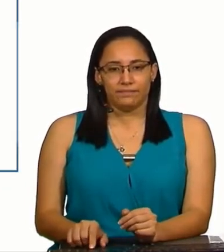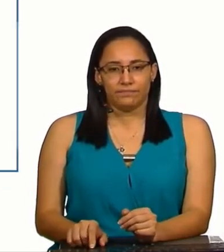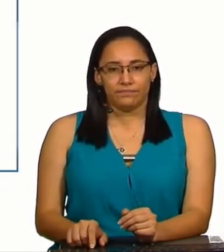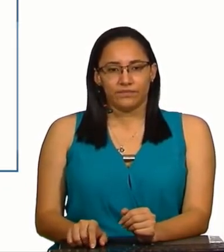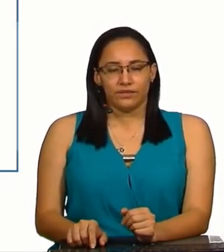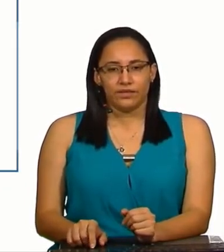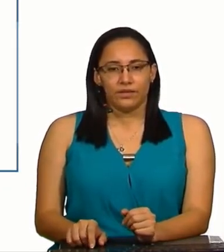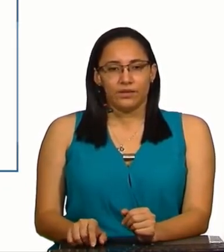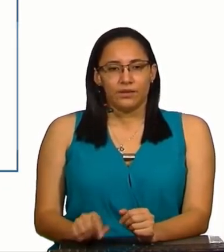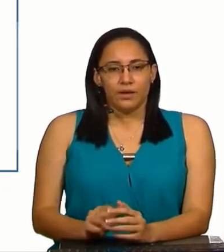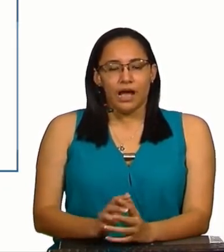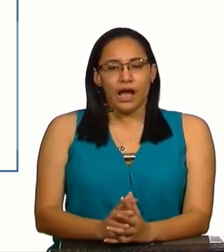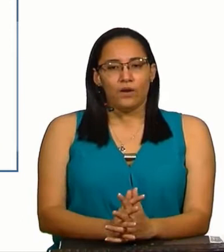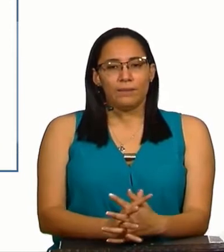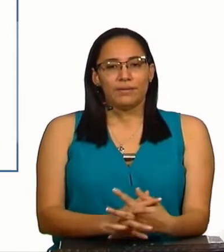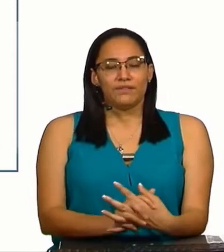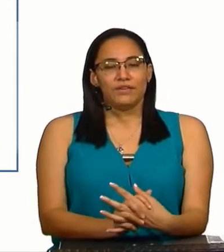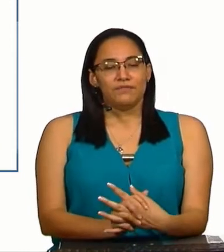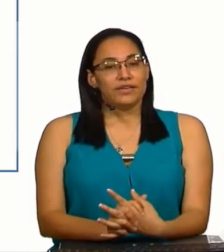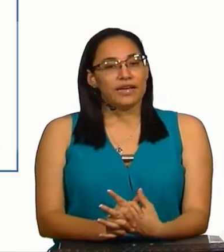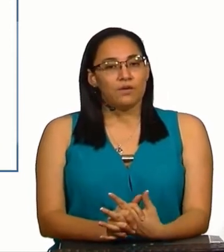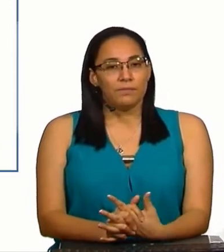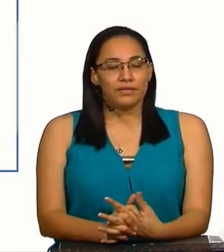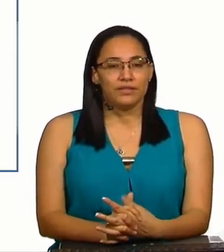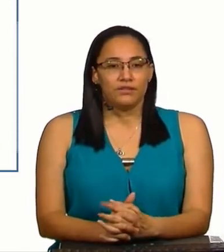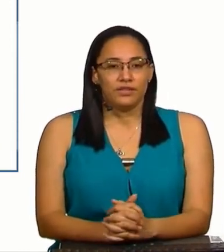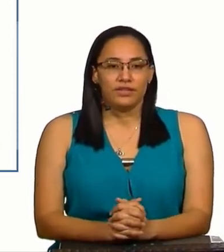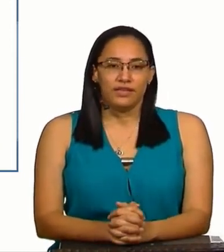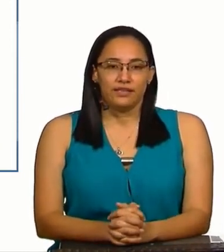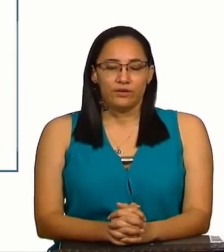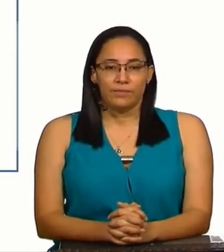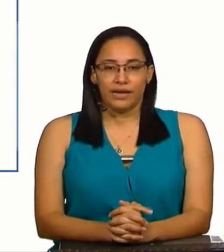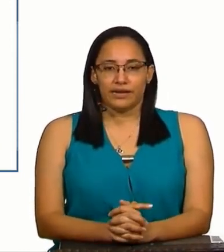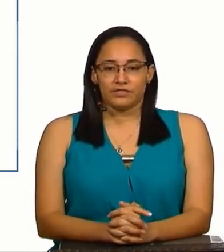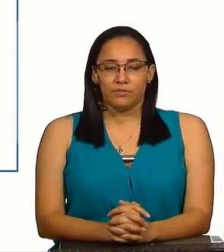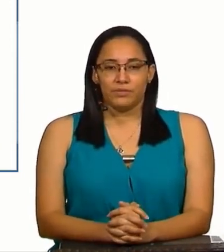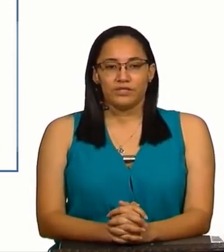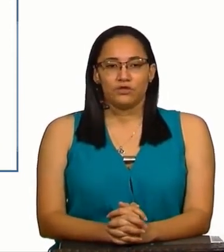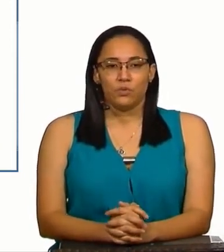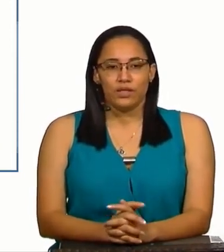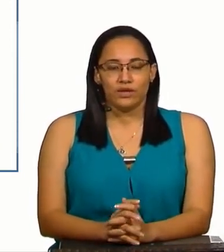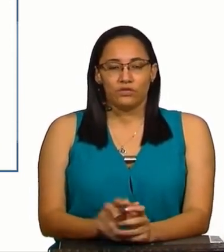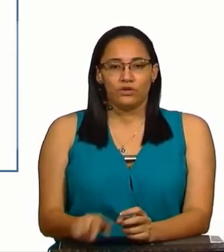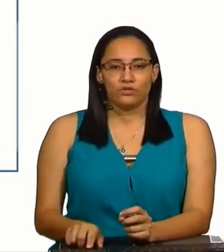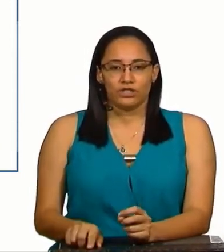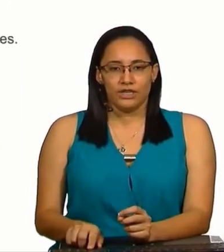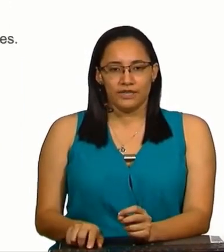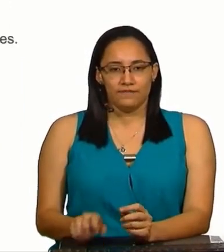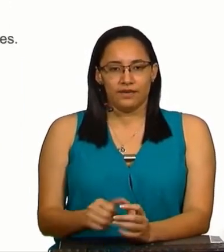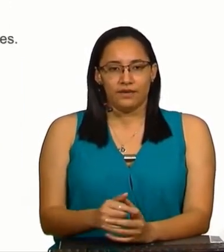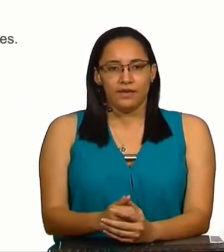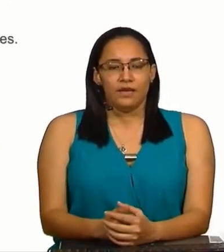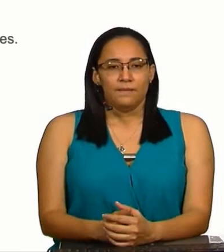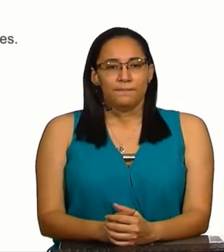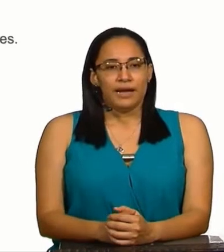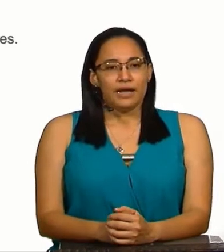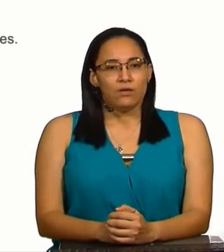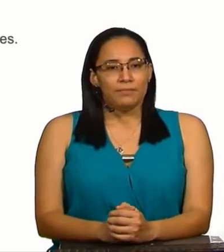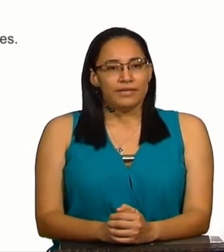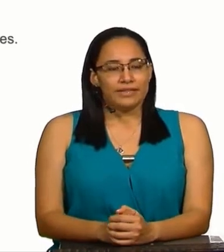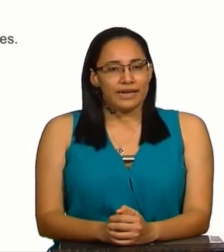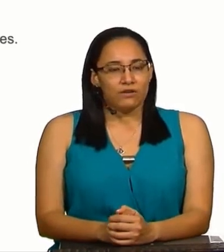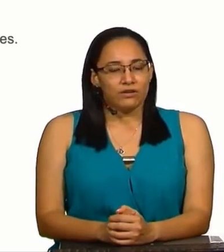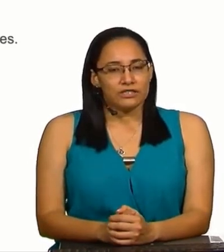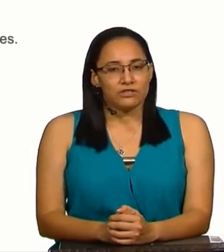Excelente. Ahora, para verificar lo aprendido del día de hoy, van a resolver en su cuaderno lo siguiente. Van